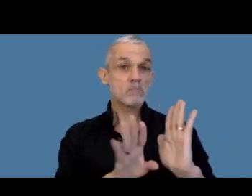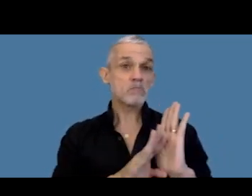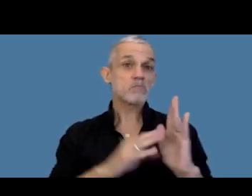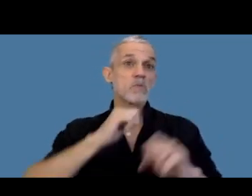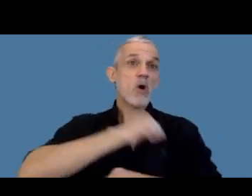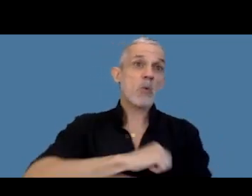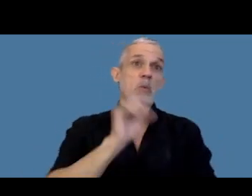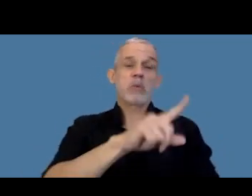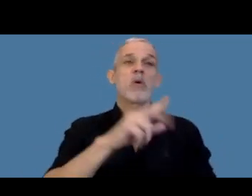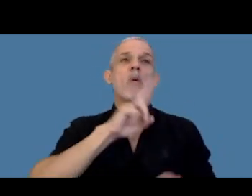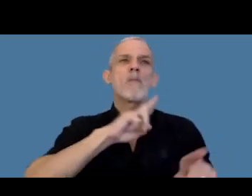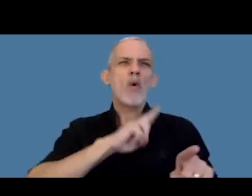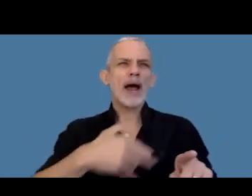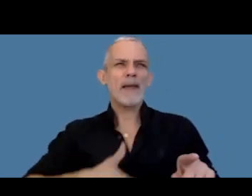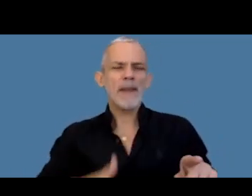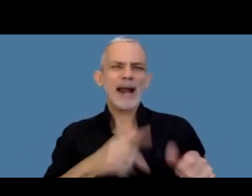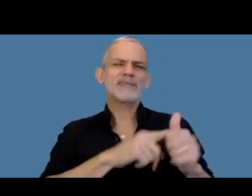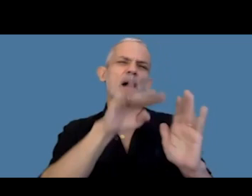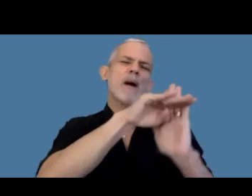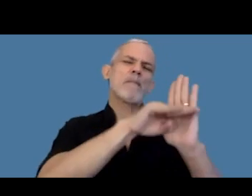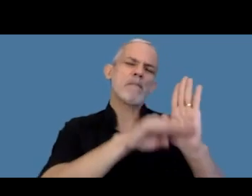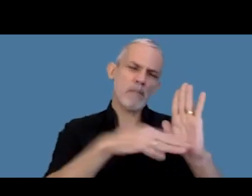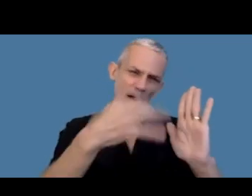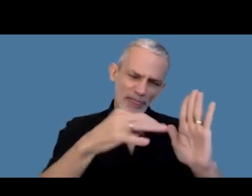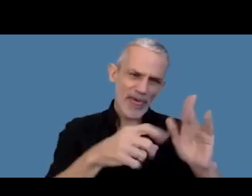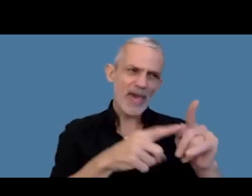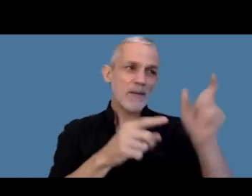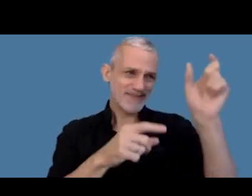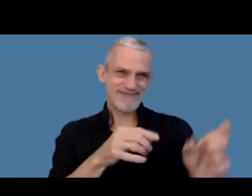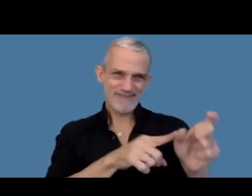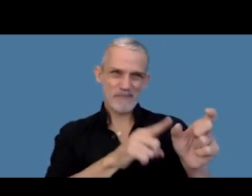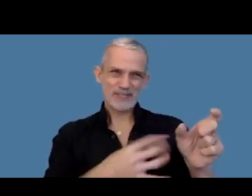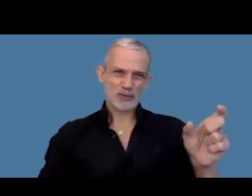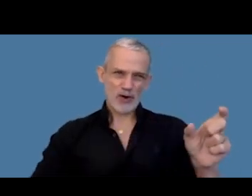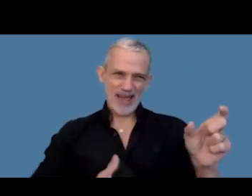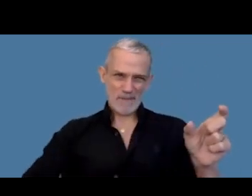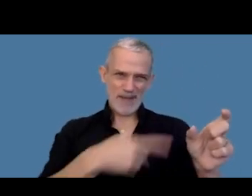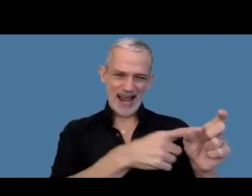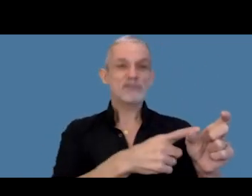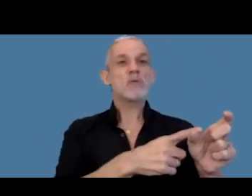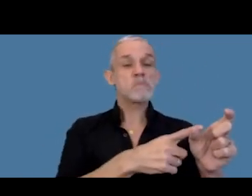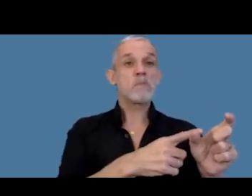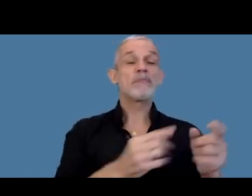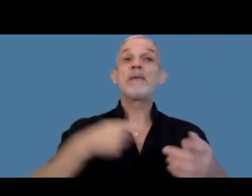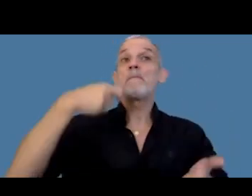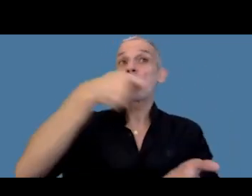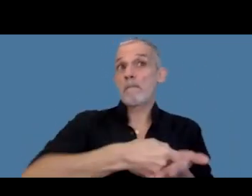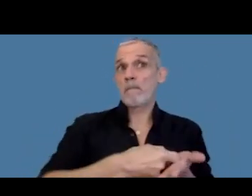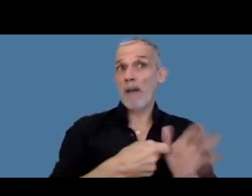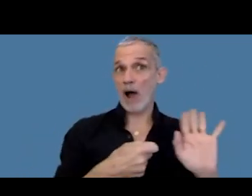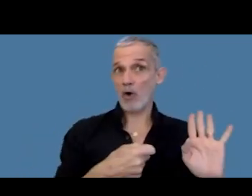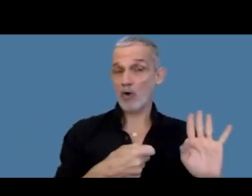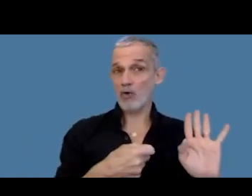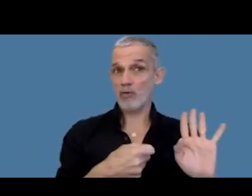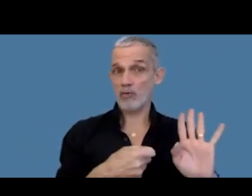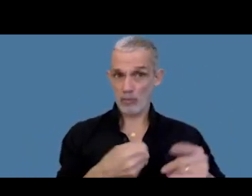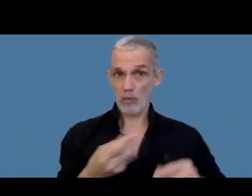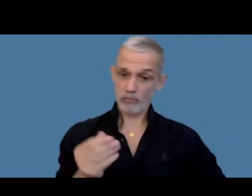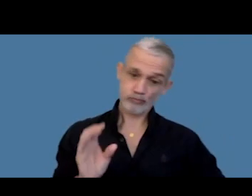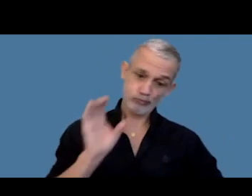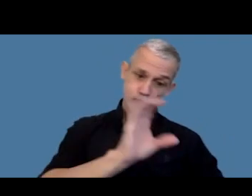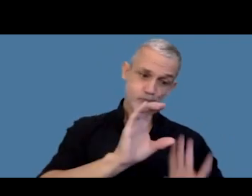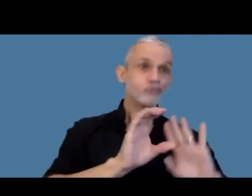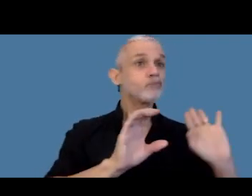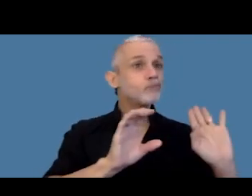mujer embarazada o gestante y demás, y un pago. Un pago que